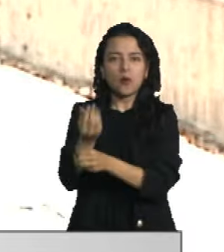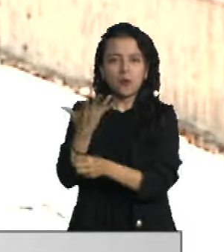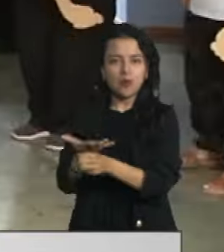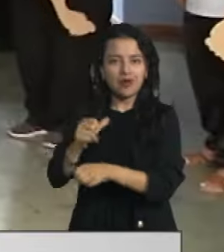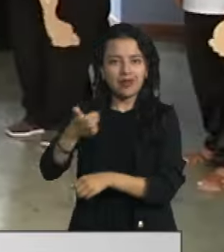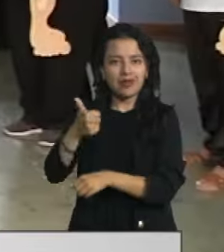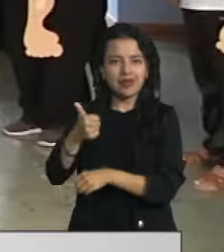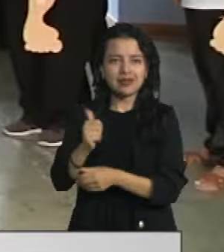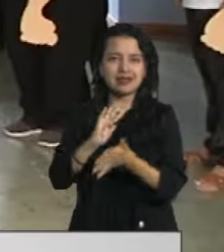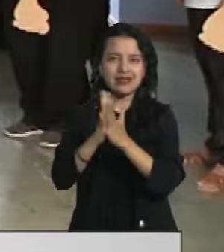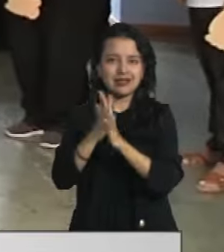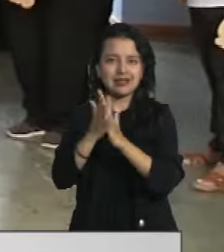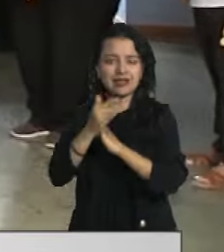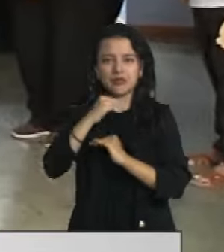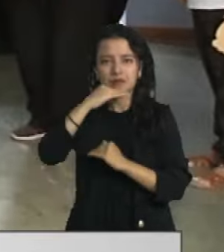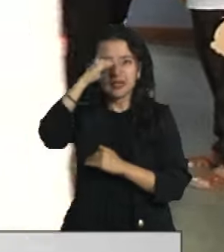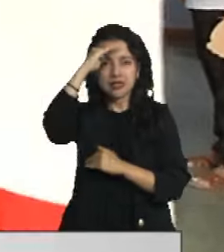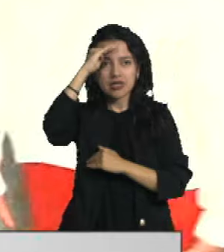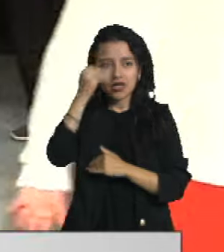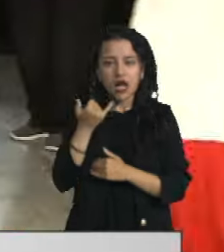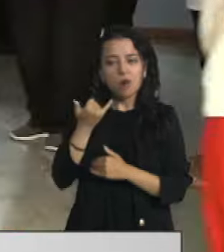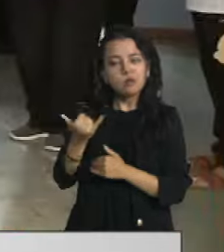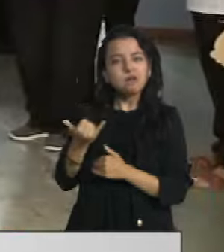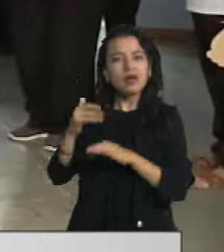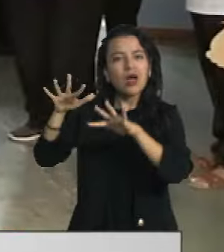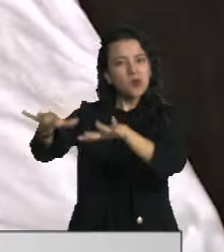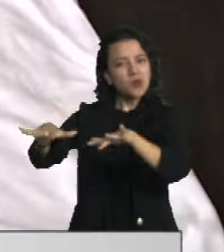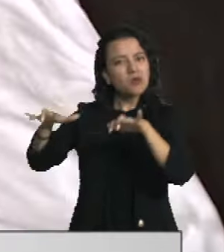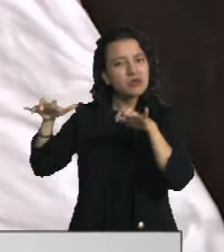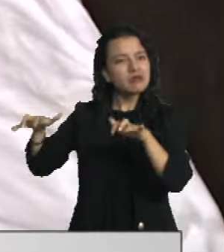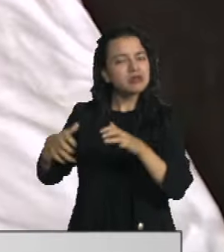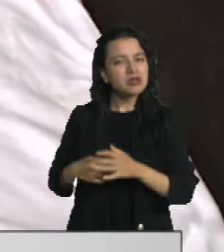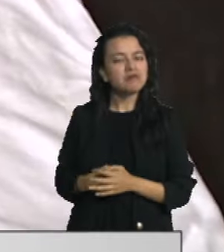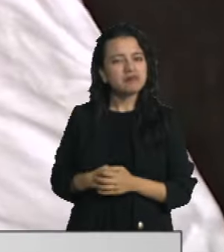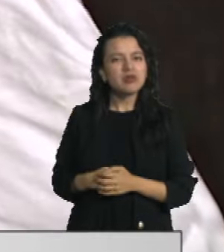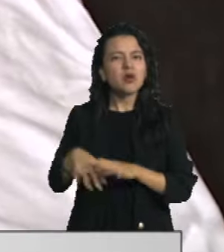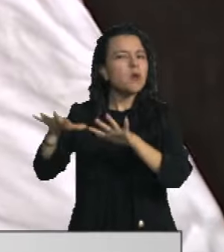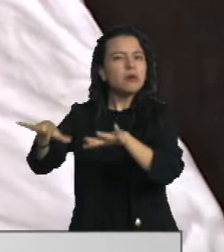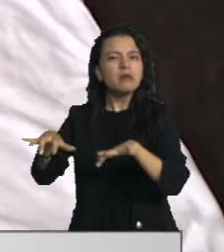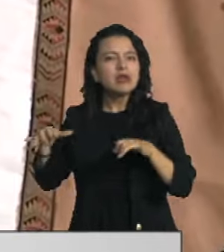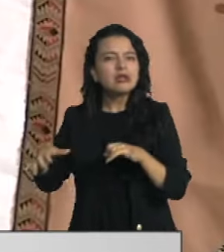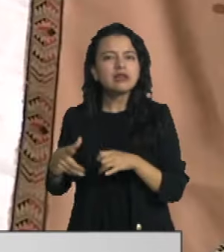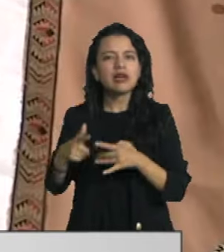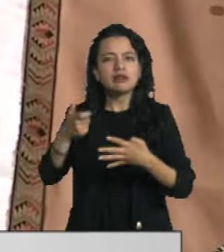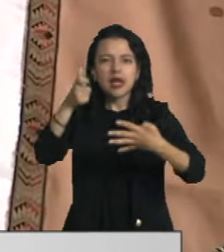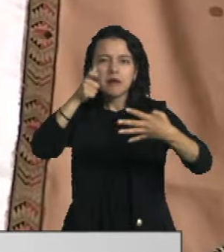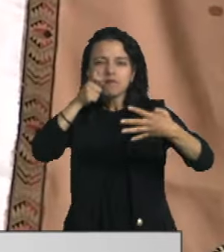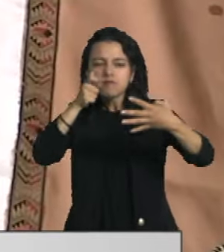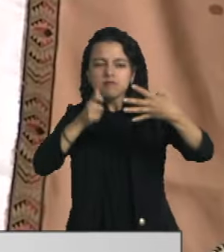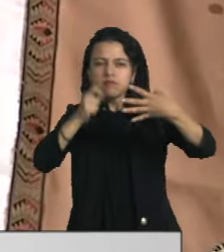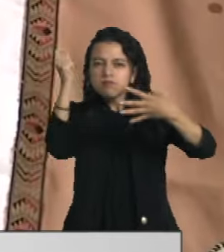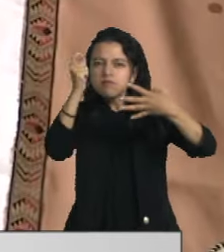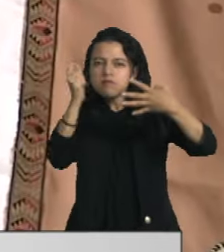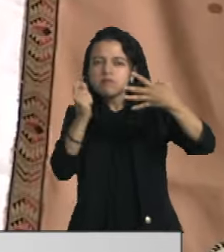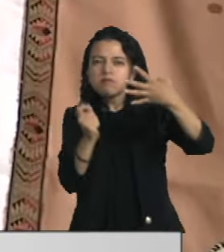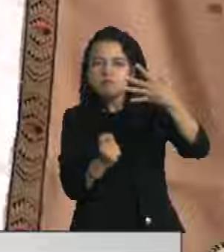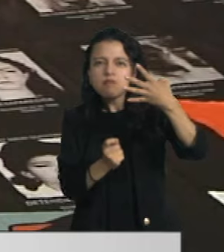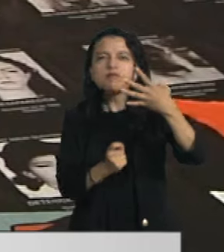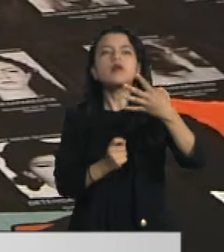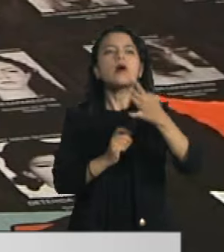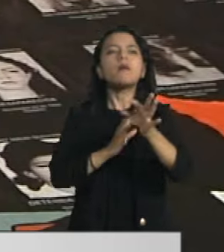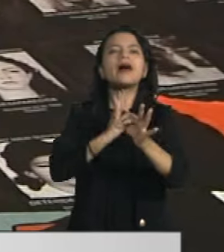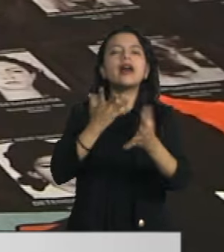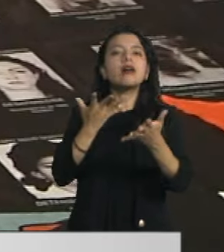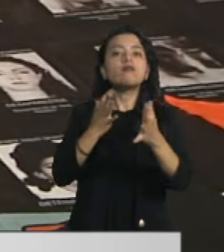de Medellín, se adelanta una audiencia precisamente de seguimiento a las medidas cautelares adoptadas para proteger